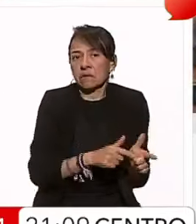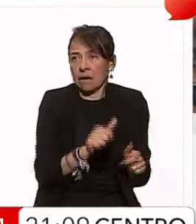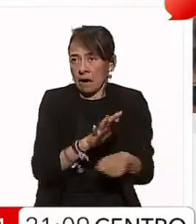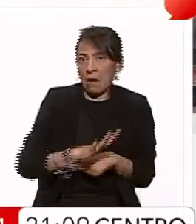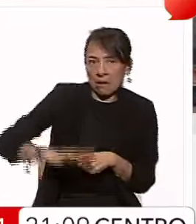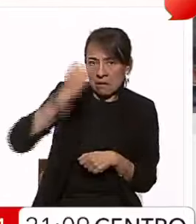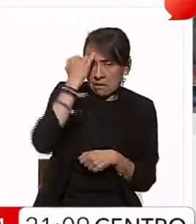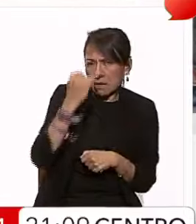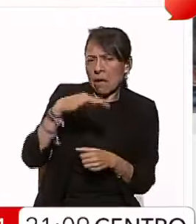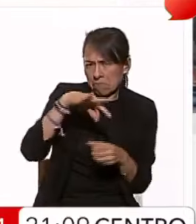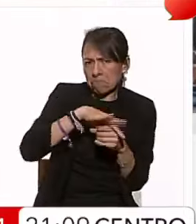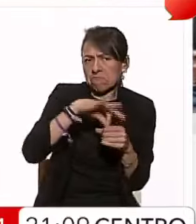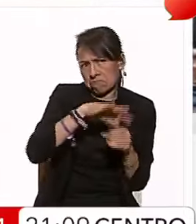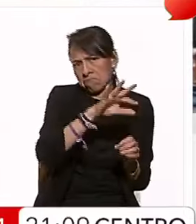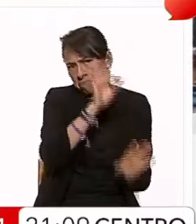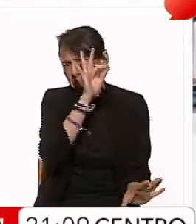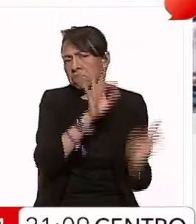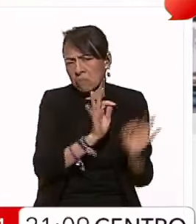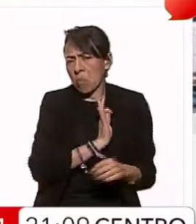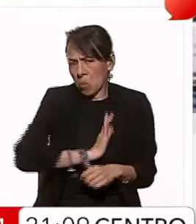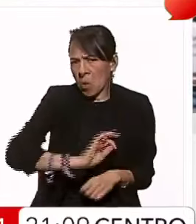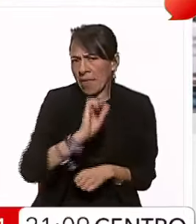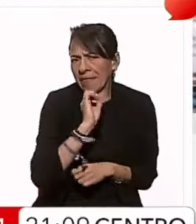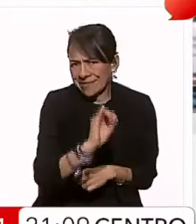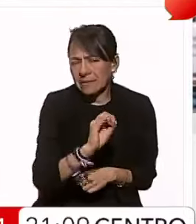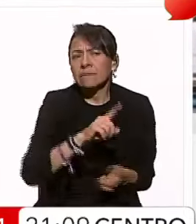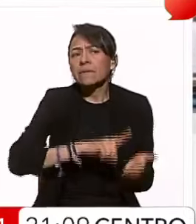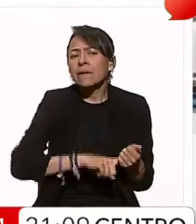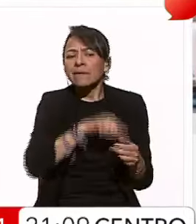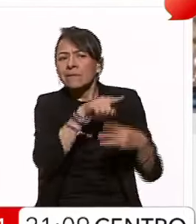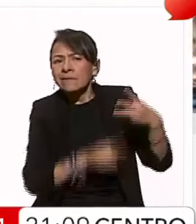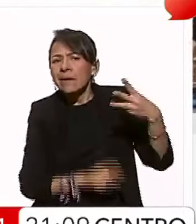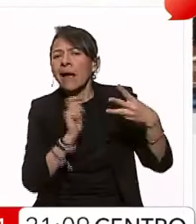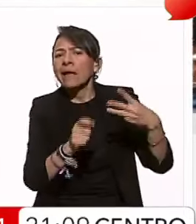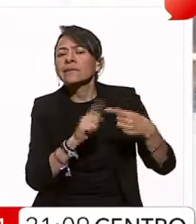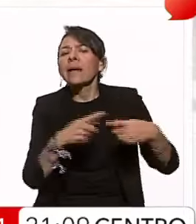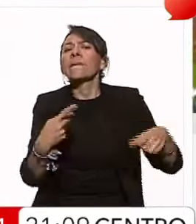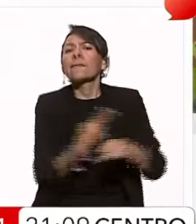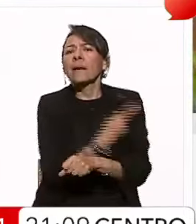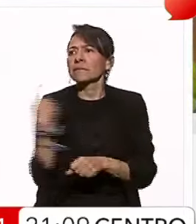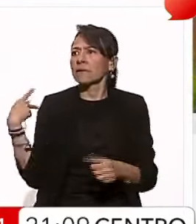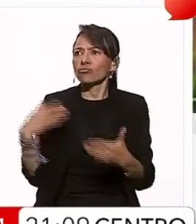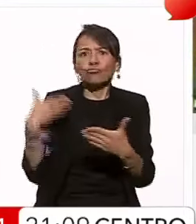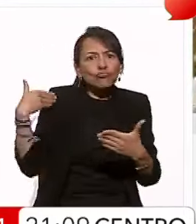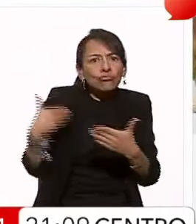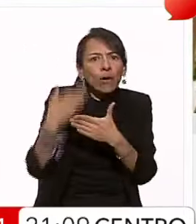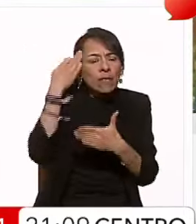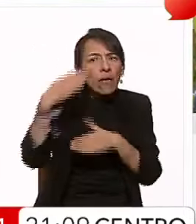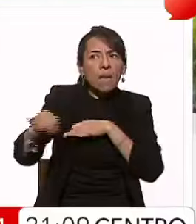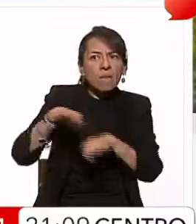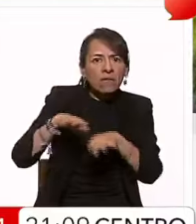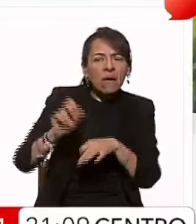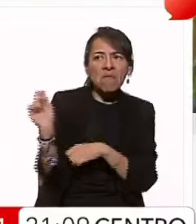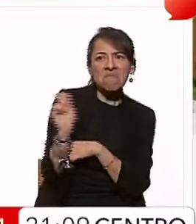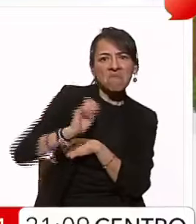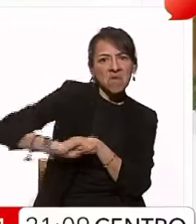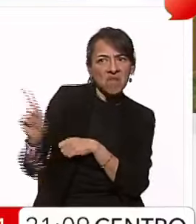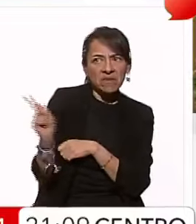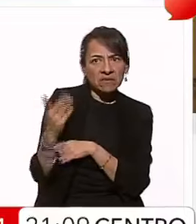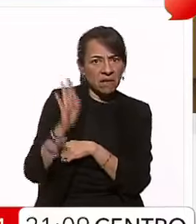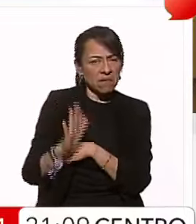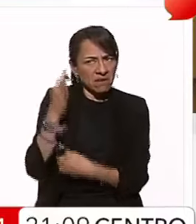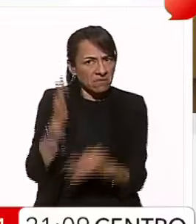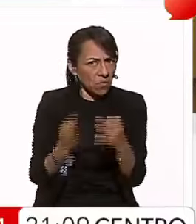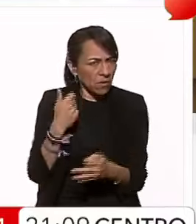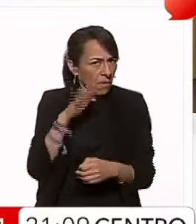popular el primero es que se deja de lado la carrera judicial yo creo que no